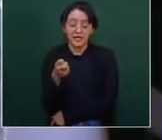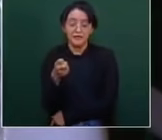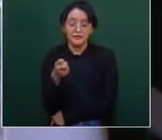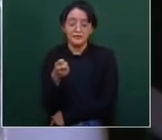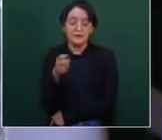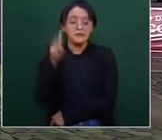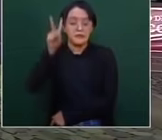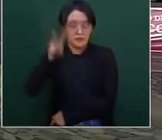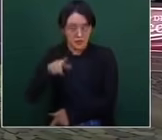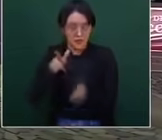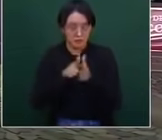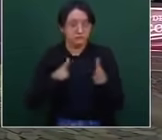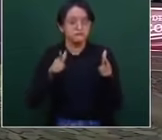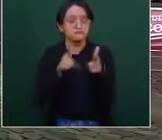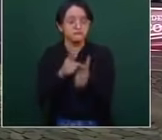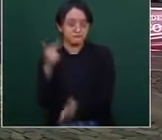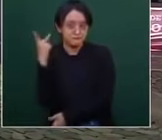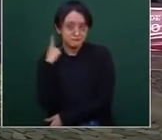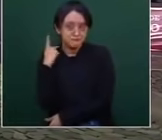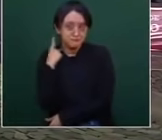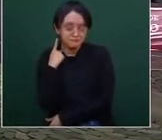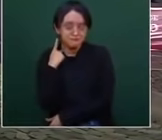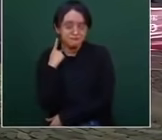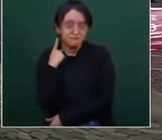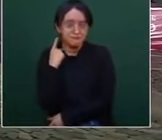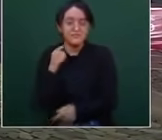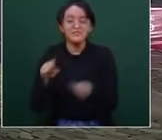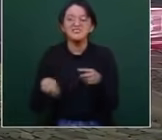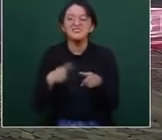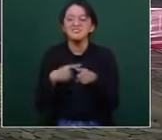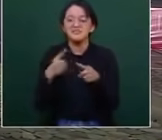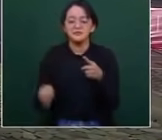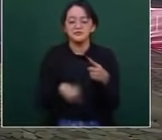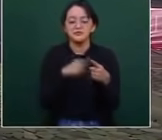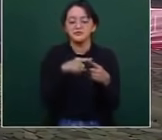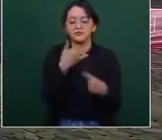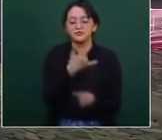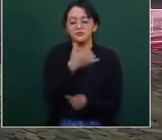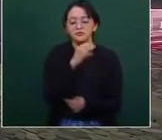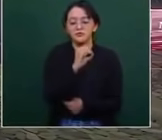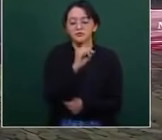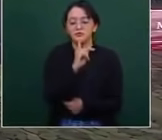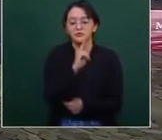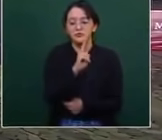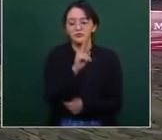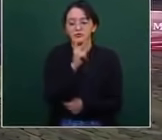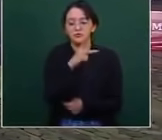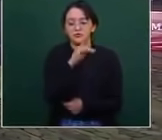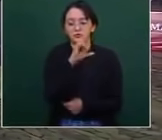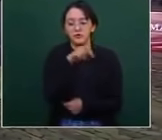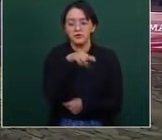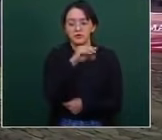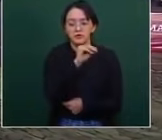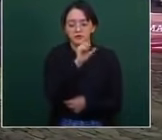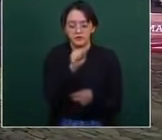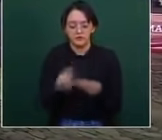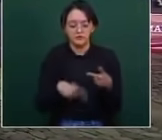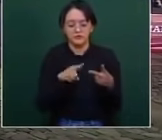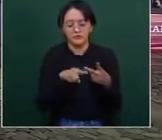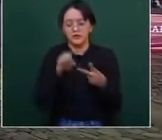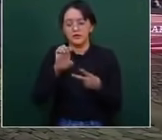verdaderos partidos políticos, la de los yorquinos y la de los escoceses, una